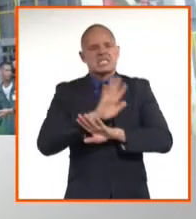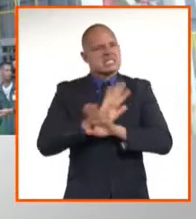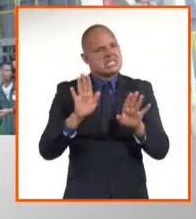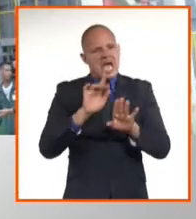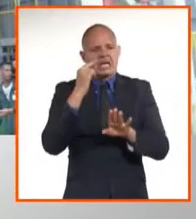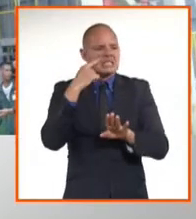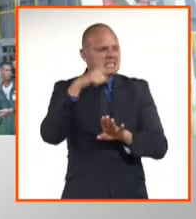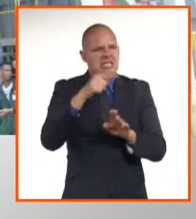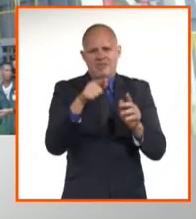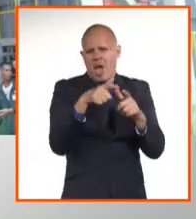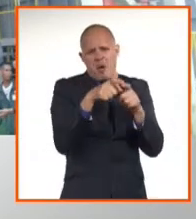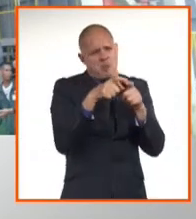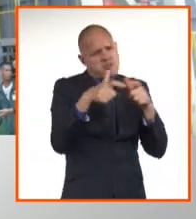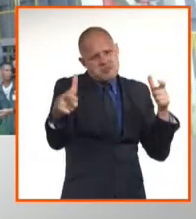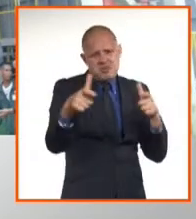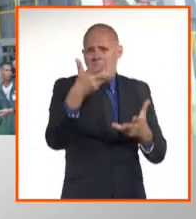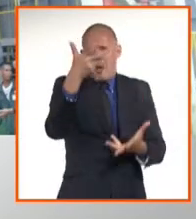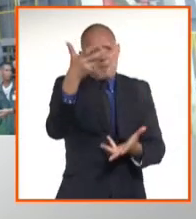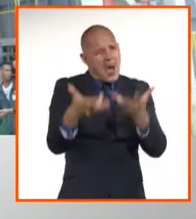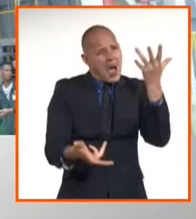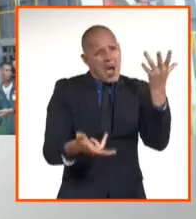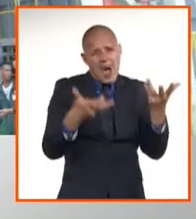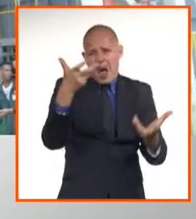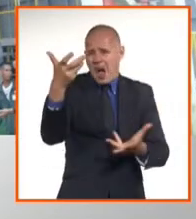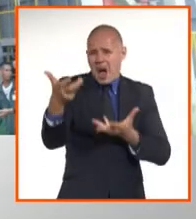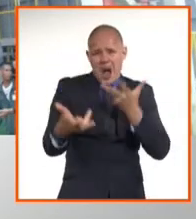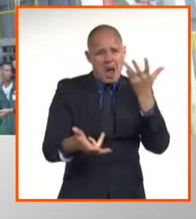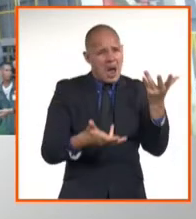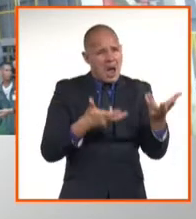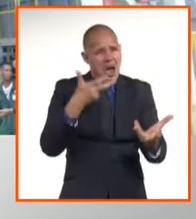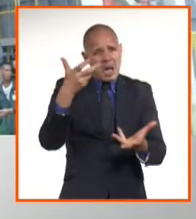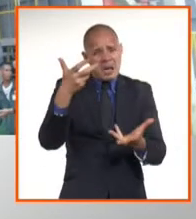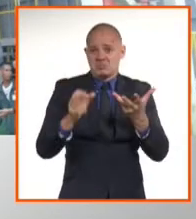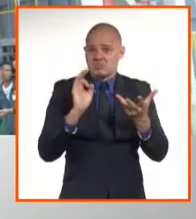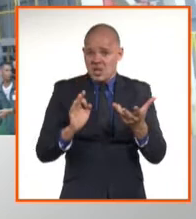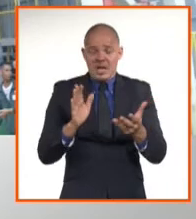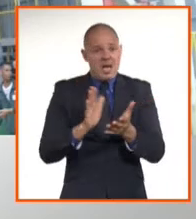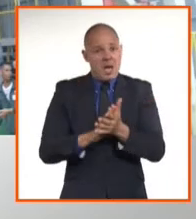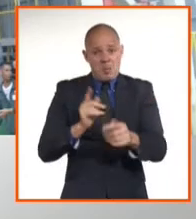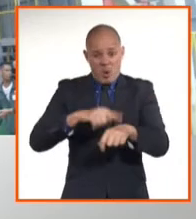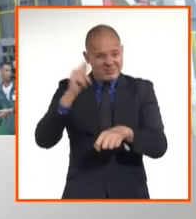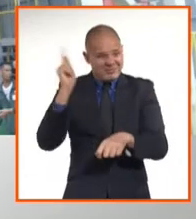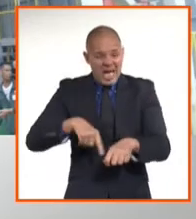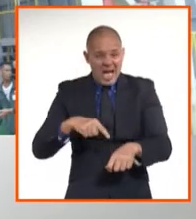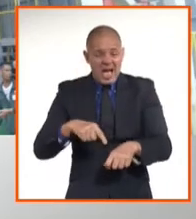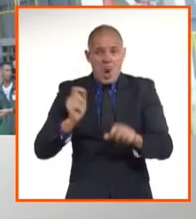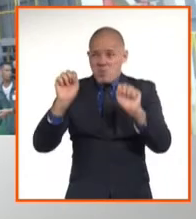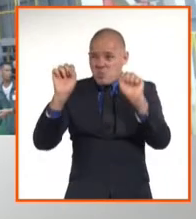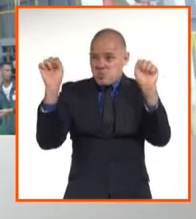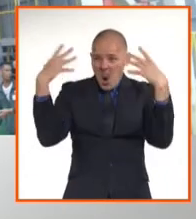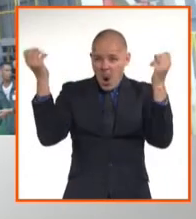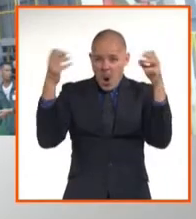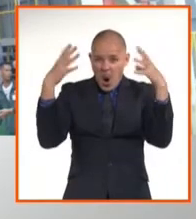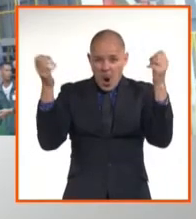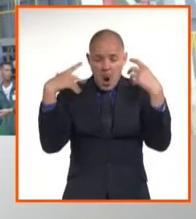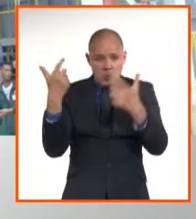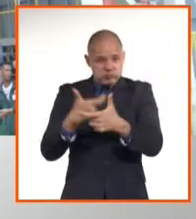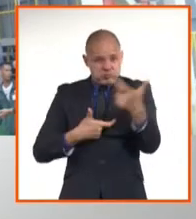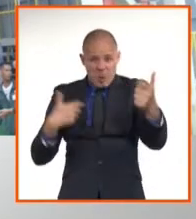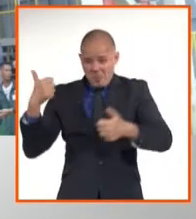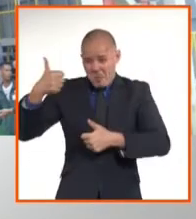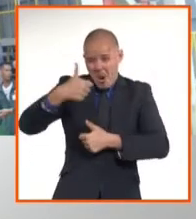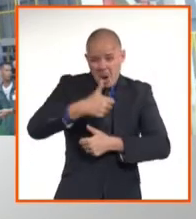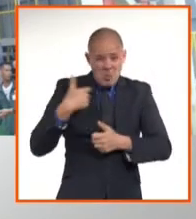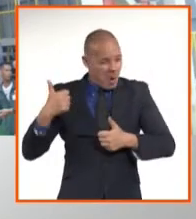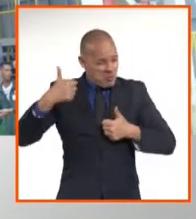el incendio iniciándose, la extinción del incendio por el cuerpo de bomberos. Se actuó rápido. Se actuó muy